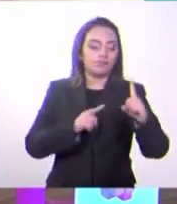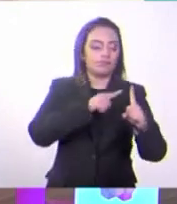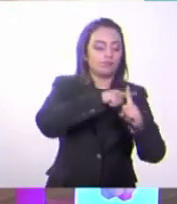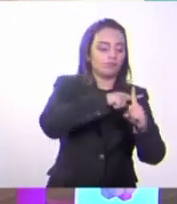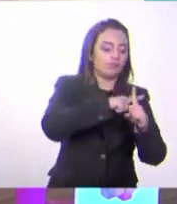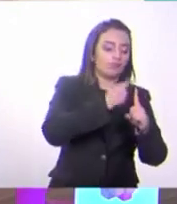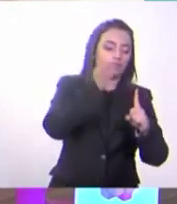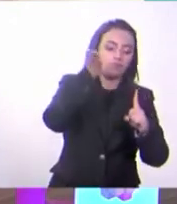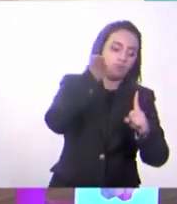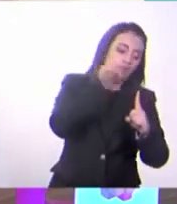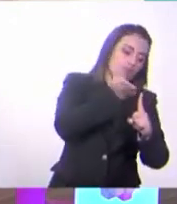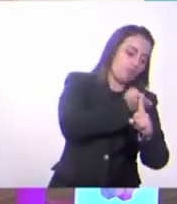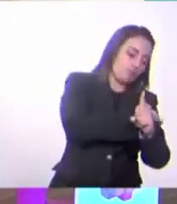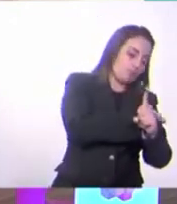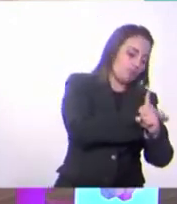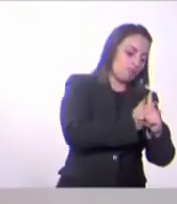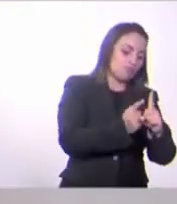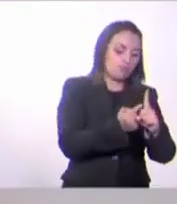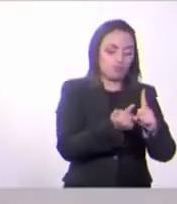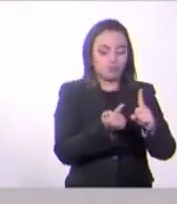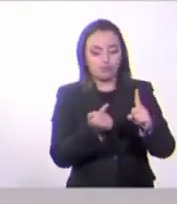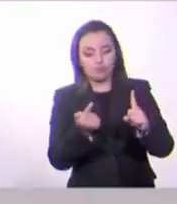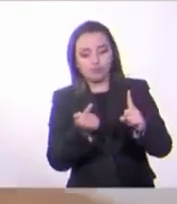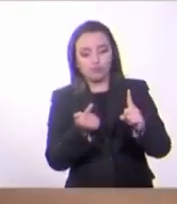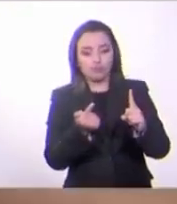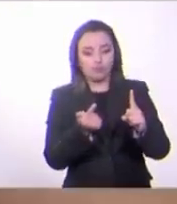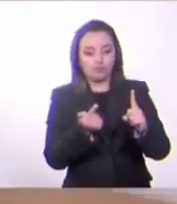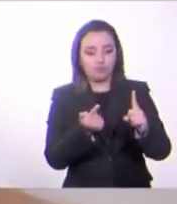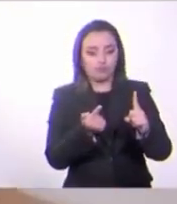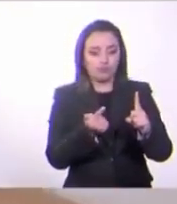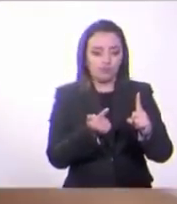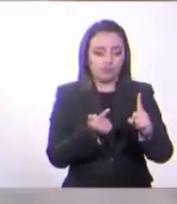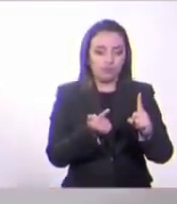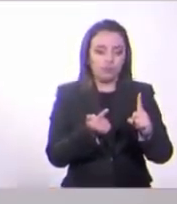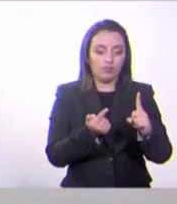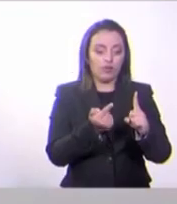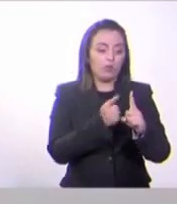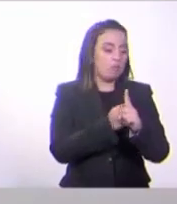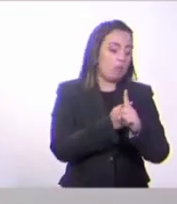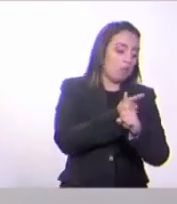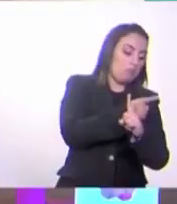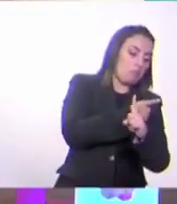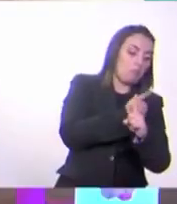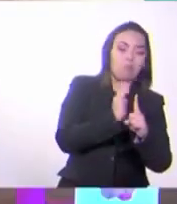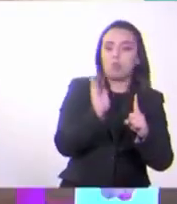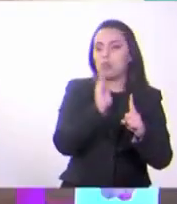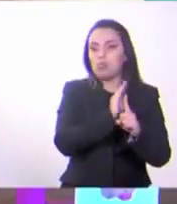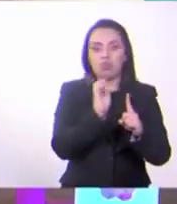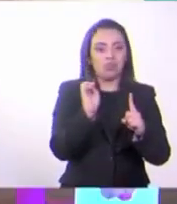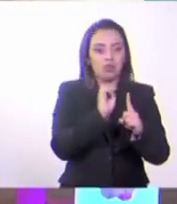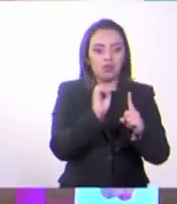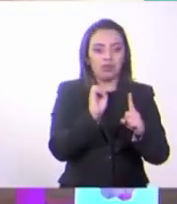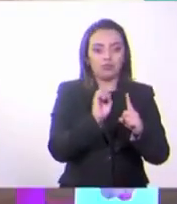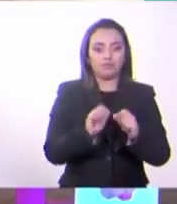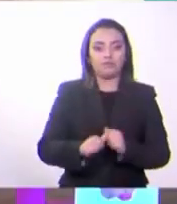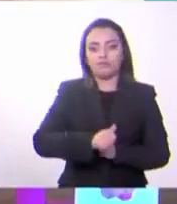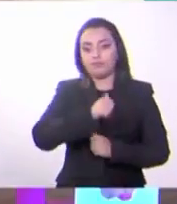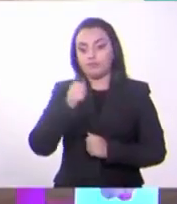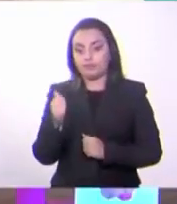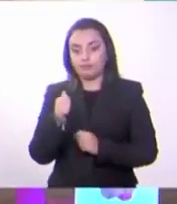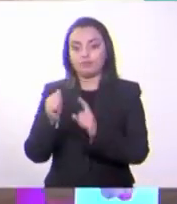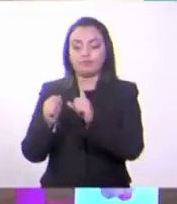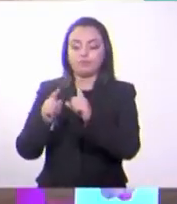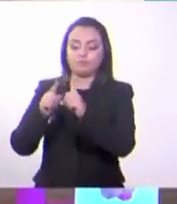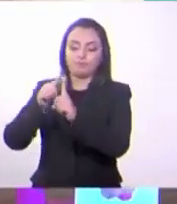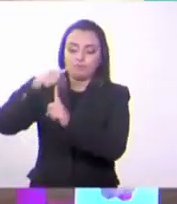derecha y nada. Y nada. Me moví a la izquierda Y nada y tampoco. nada. nada de nada. Voy a ocupar ese mismo recurso ahorita. Adelante. ¿Qué